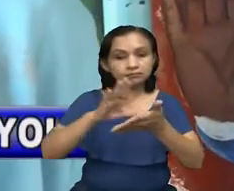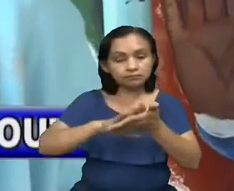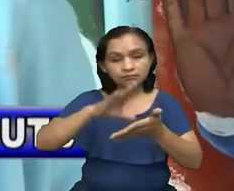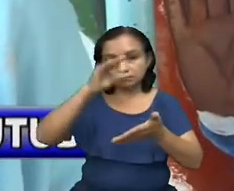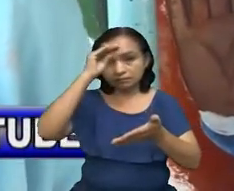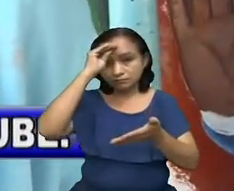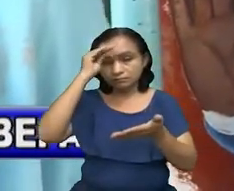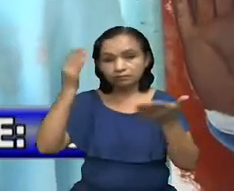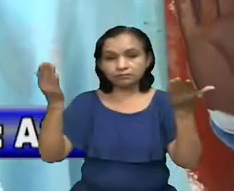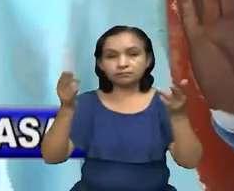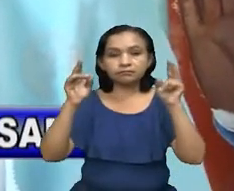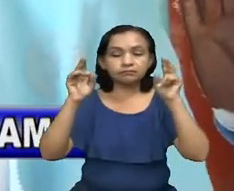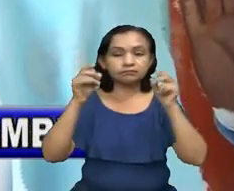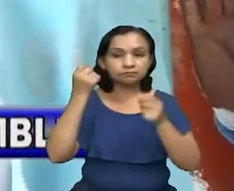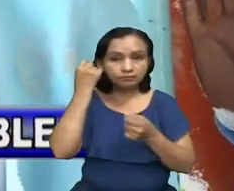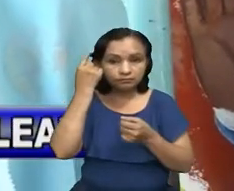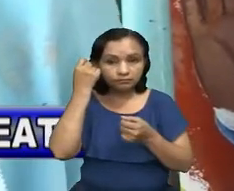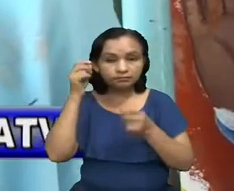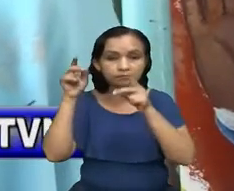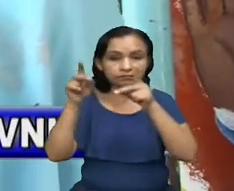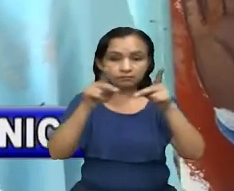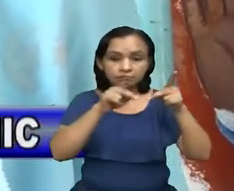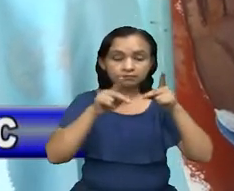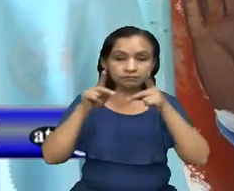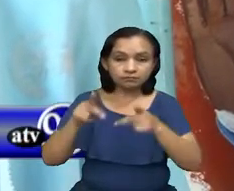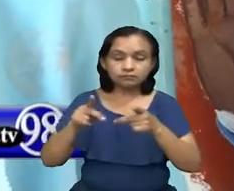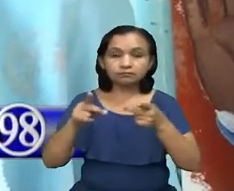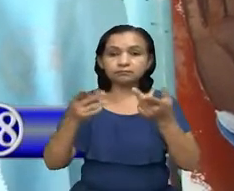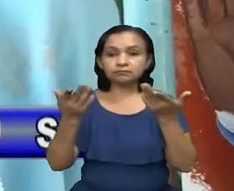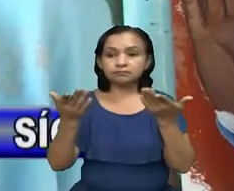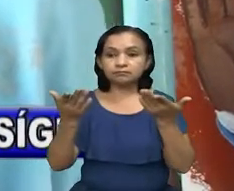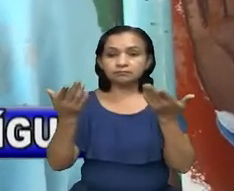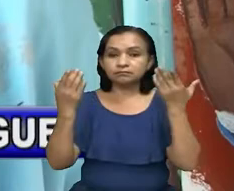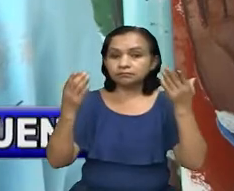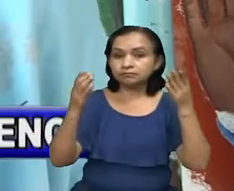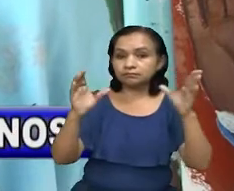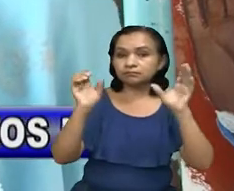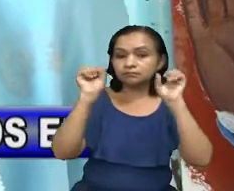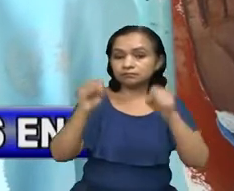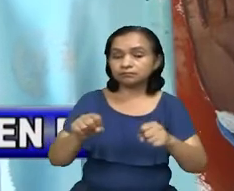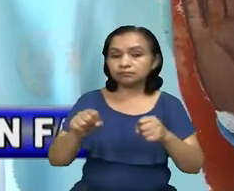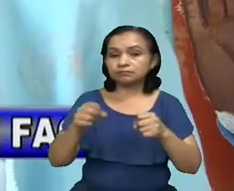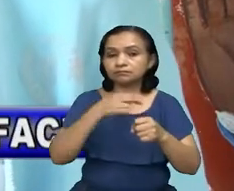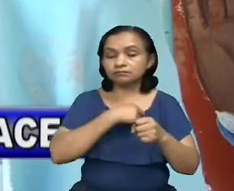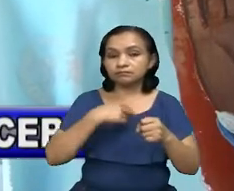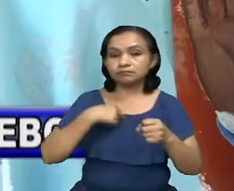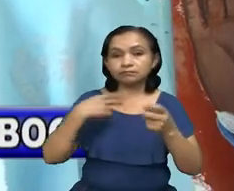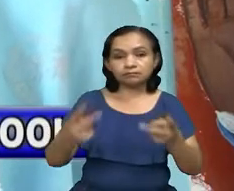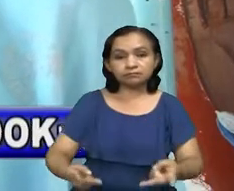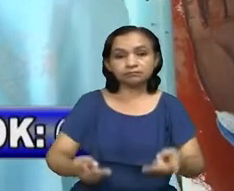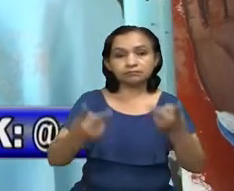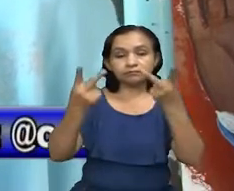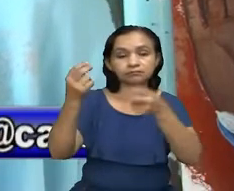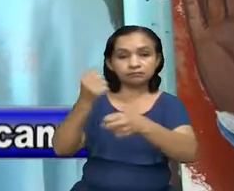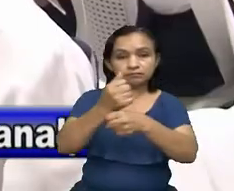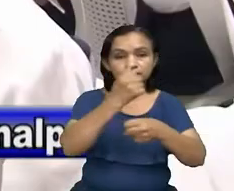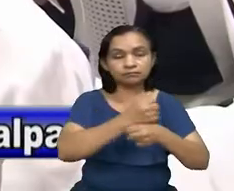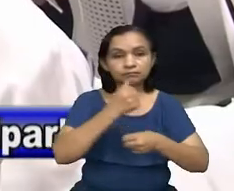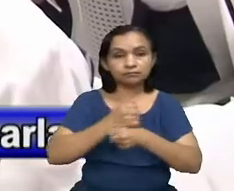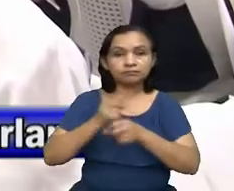para entender a las personas, empatía, y pues poder resolver casos de la vida laboral y personal